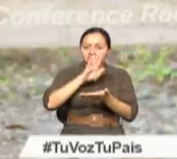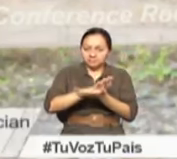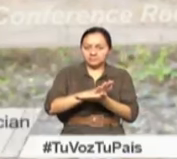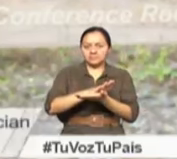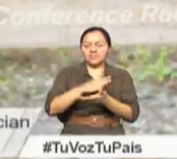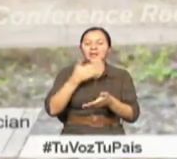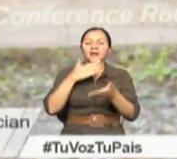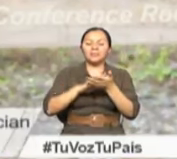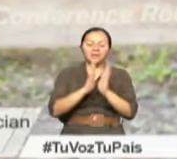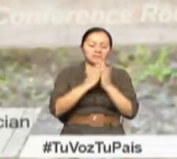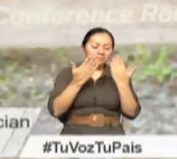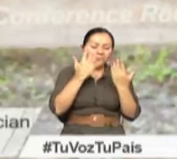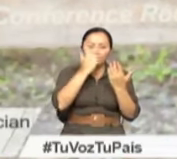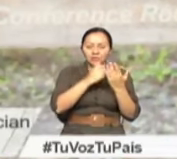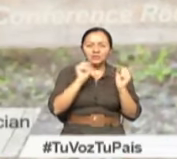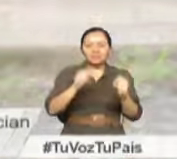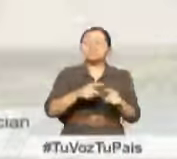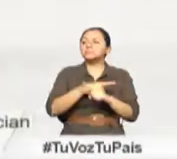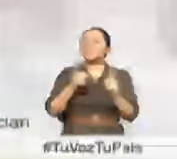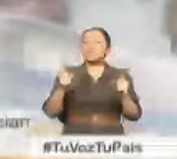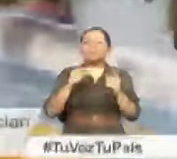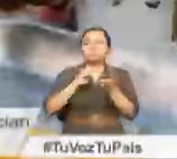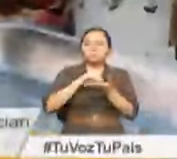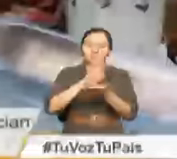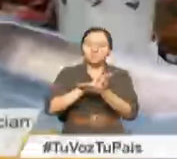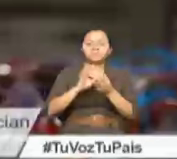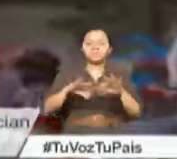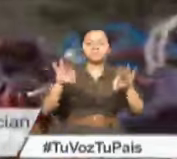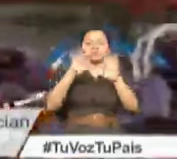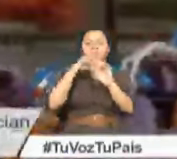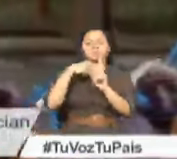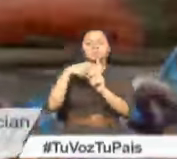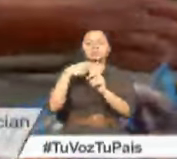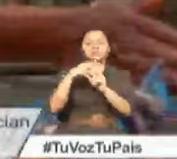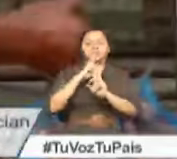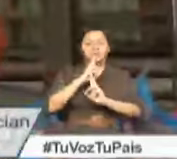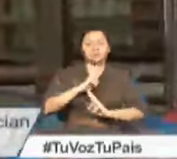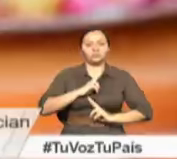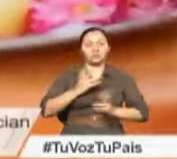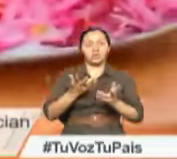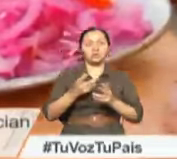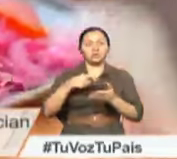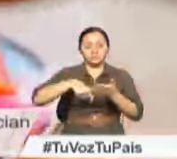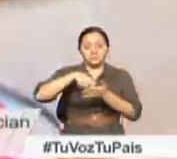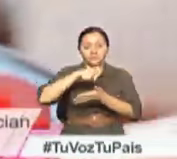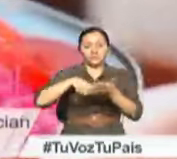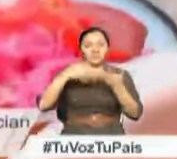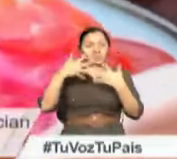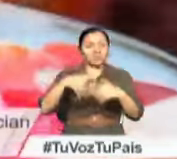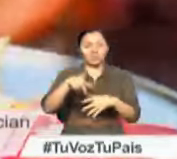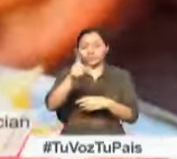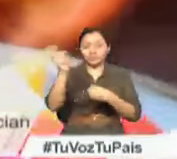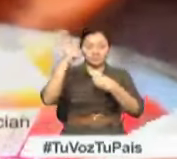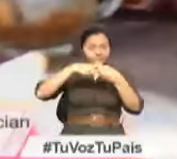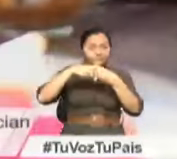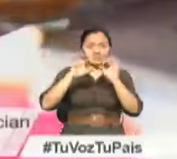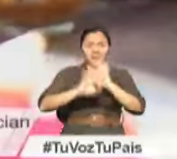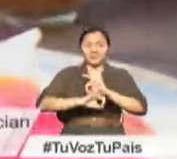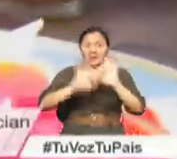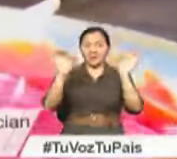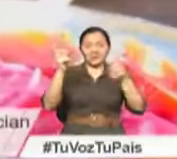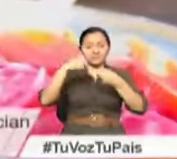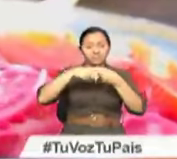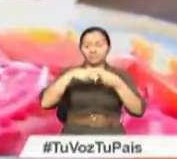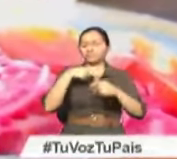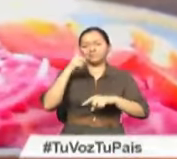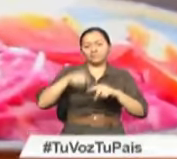ejecuten, que tenga un resultado positivo. A partir de la firma de este documento, quienes no constro pesquero,